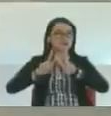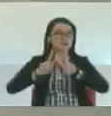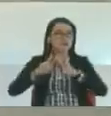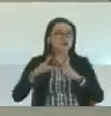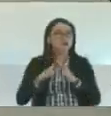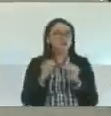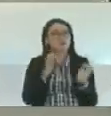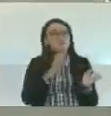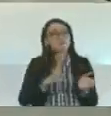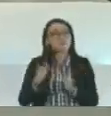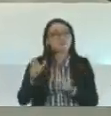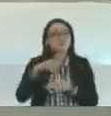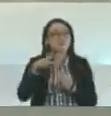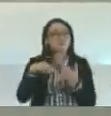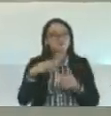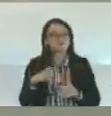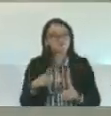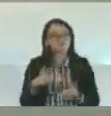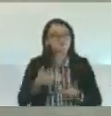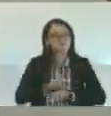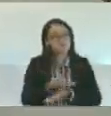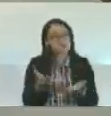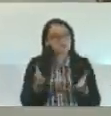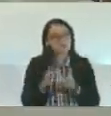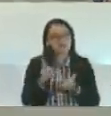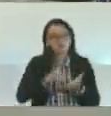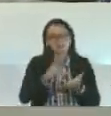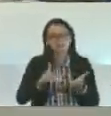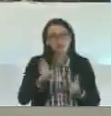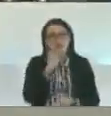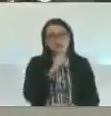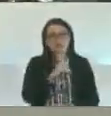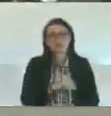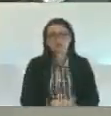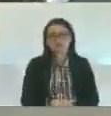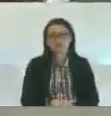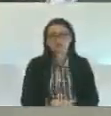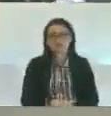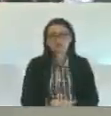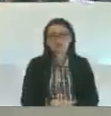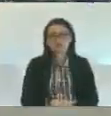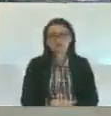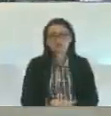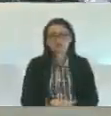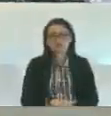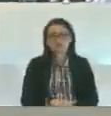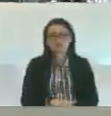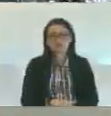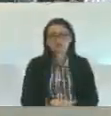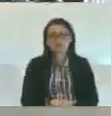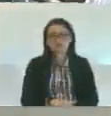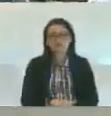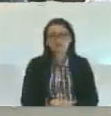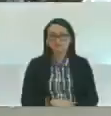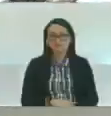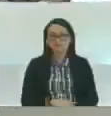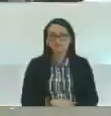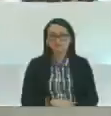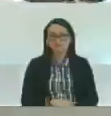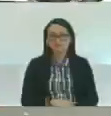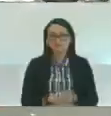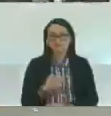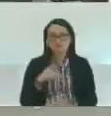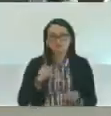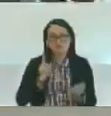los planes de la revolución son para todos sin discriminación. Quiero que se involucren más. Y quiero estar más cerca de